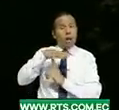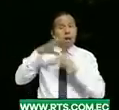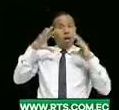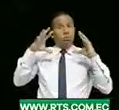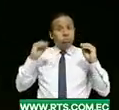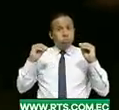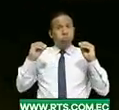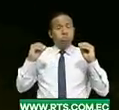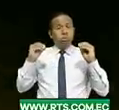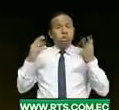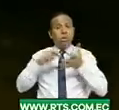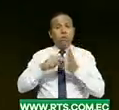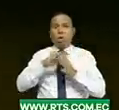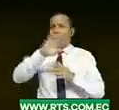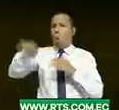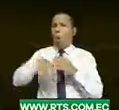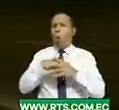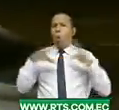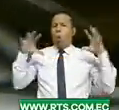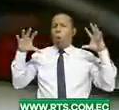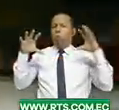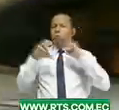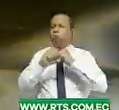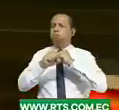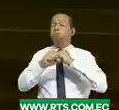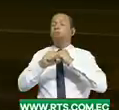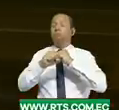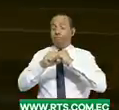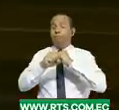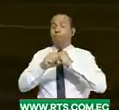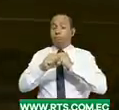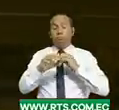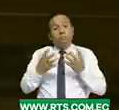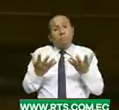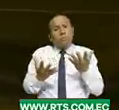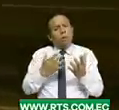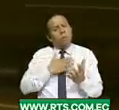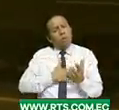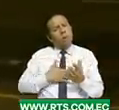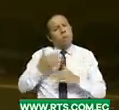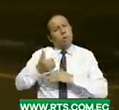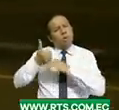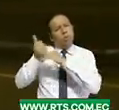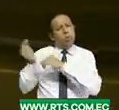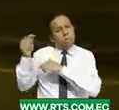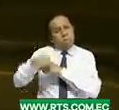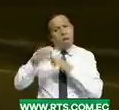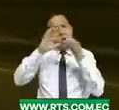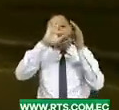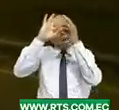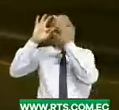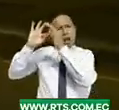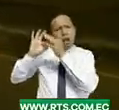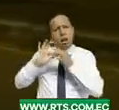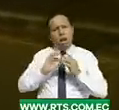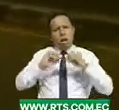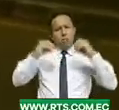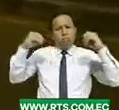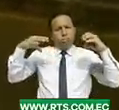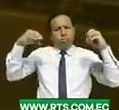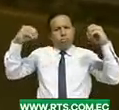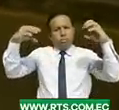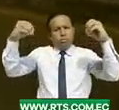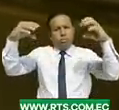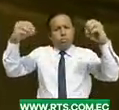que traten de realizar los trabajos respectivos en este sitio para evitar de que personas